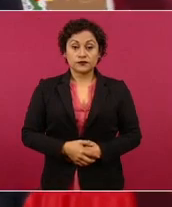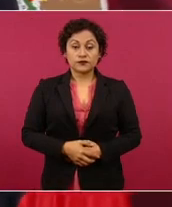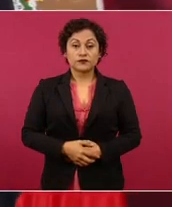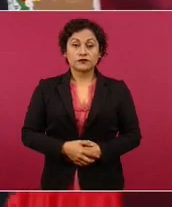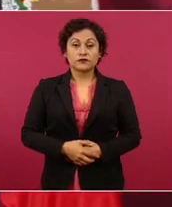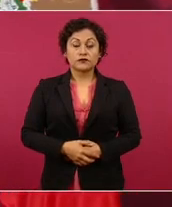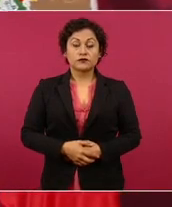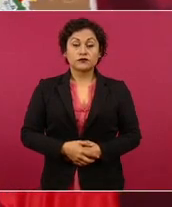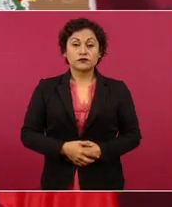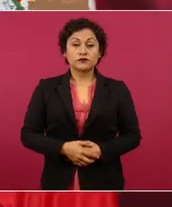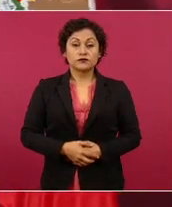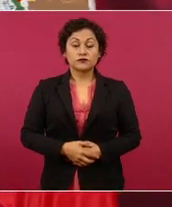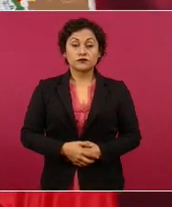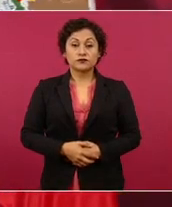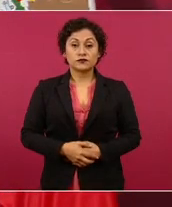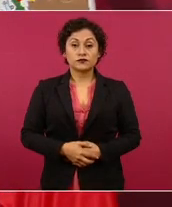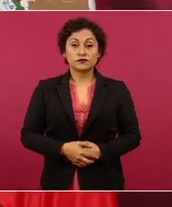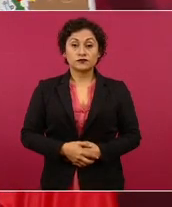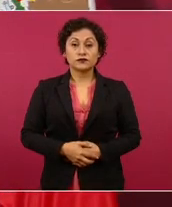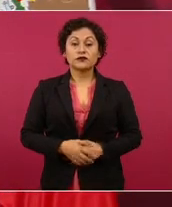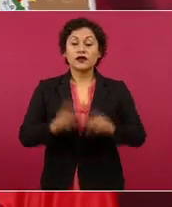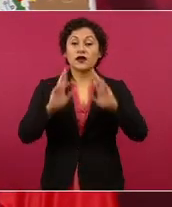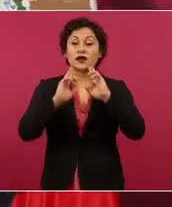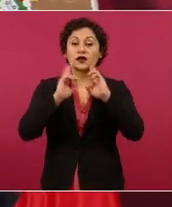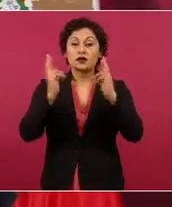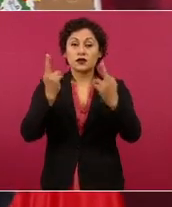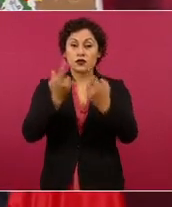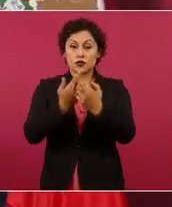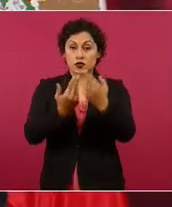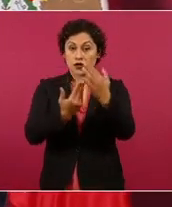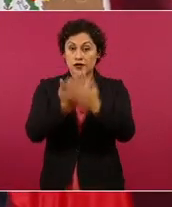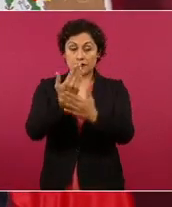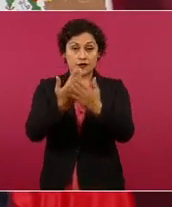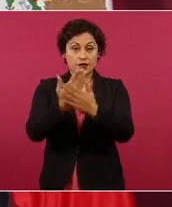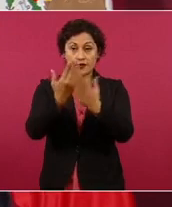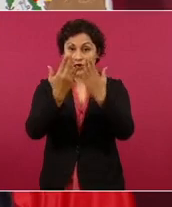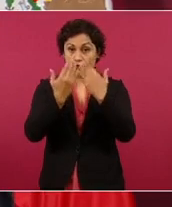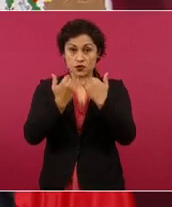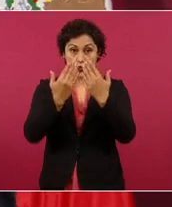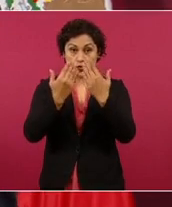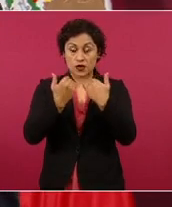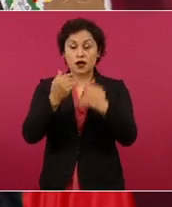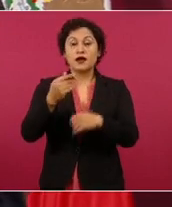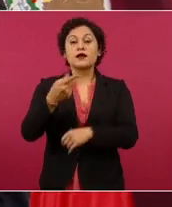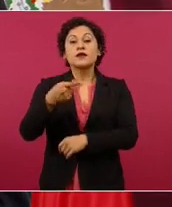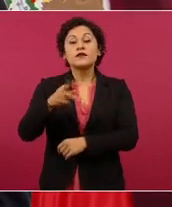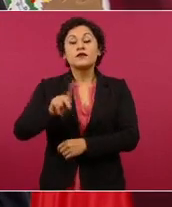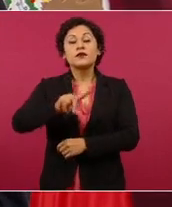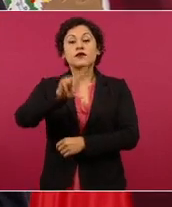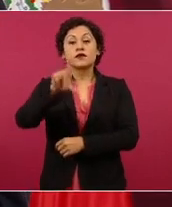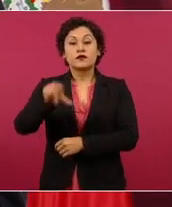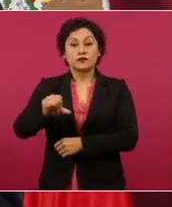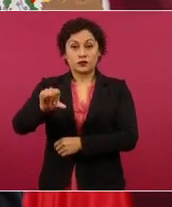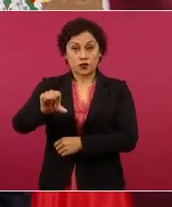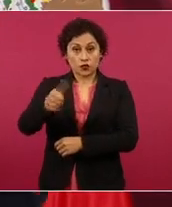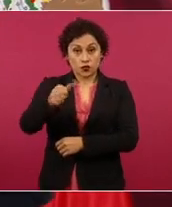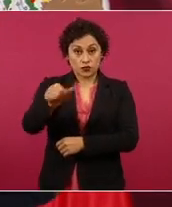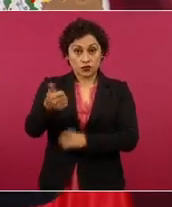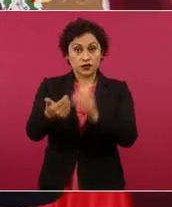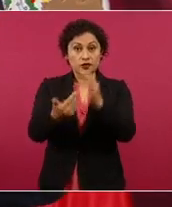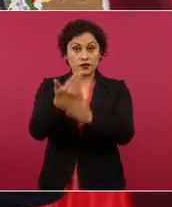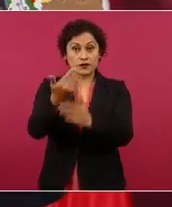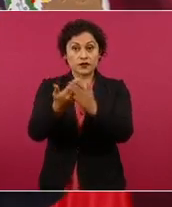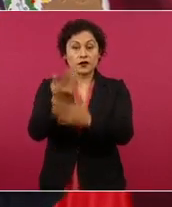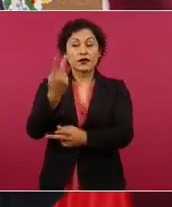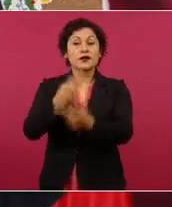reunión en la mañana, sí, a las 11 de la mañana viene una comisión